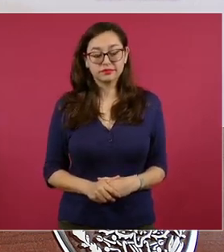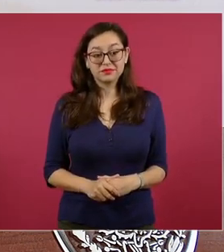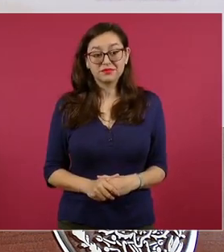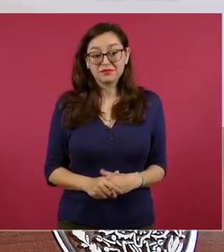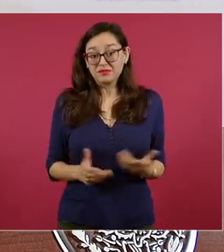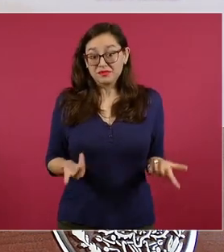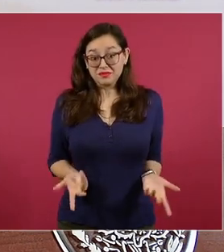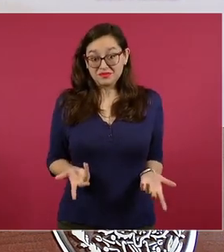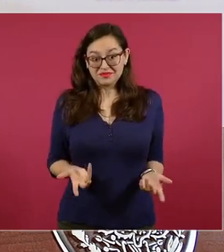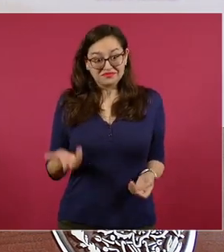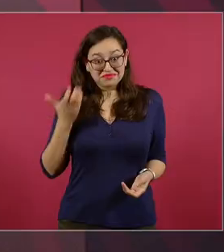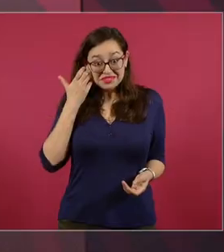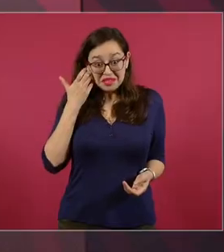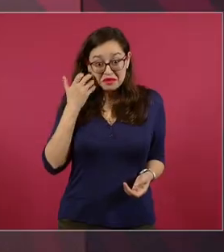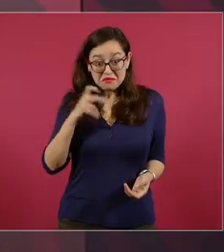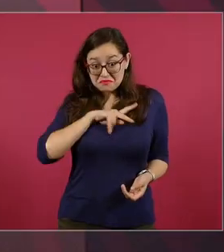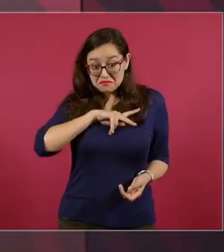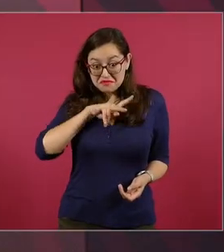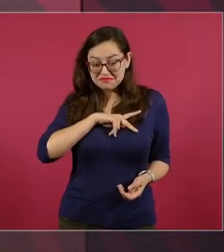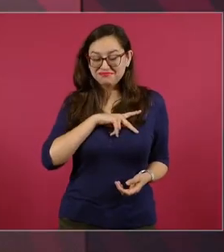voy a tener teléfono.